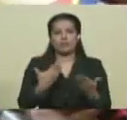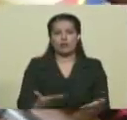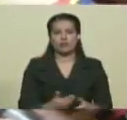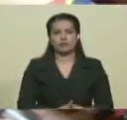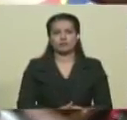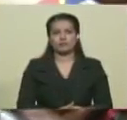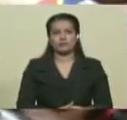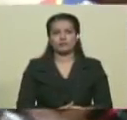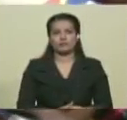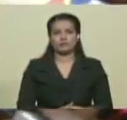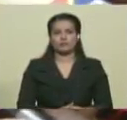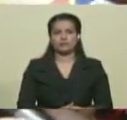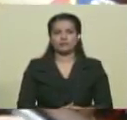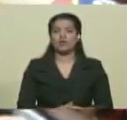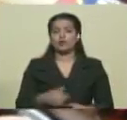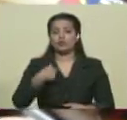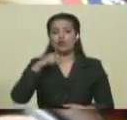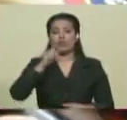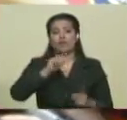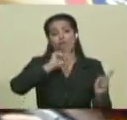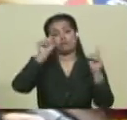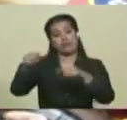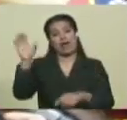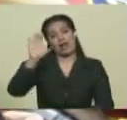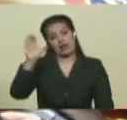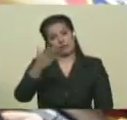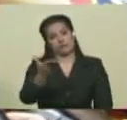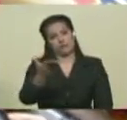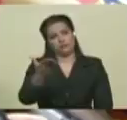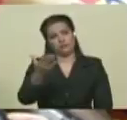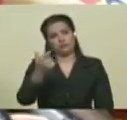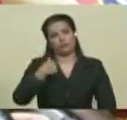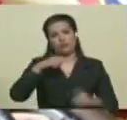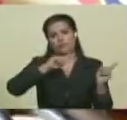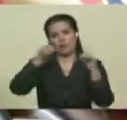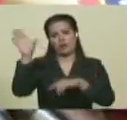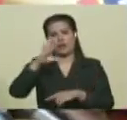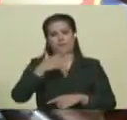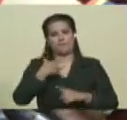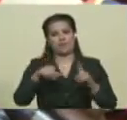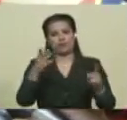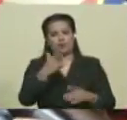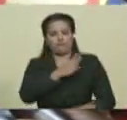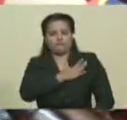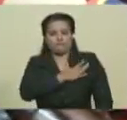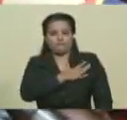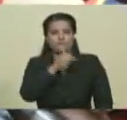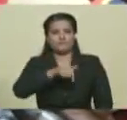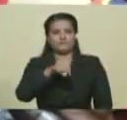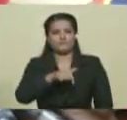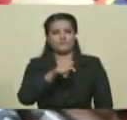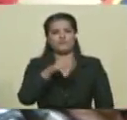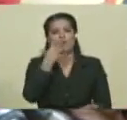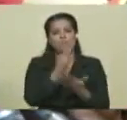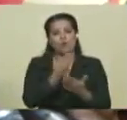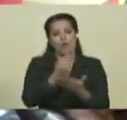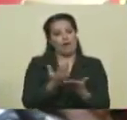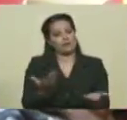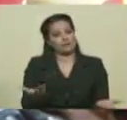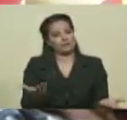problema. No, yo tengo que irme a Caracas, pero mi corazón está aquí, por supuesto, aquí en Monagas.